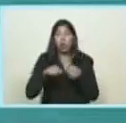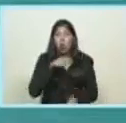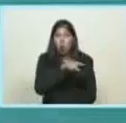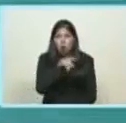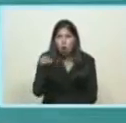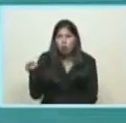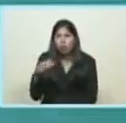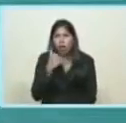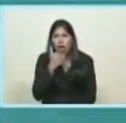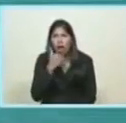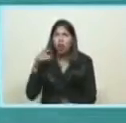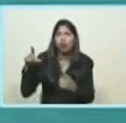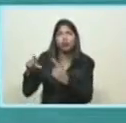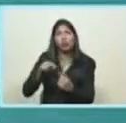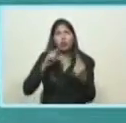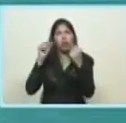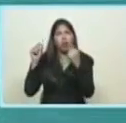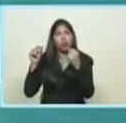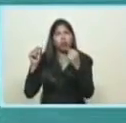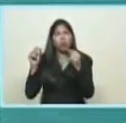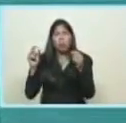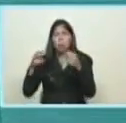Ustedes no aparecen en el Twitter.